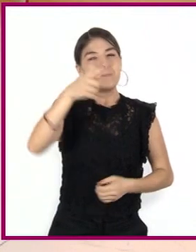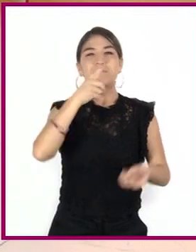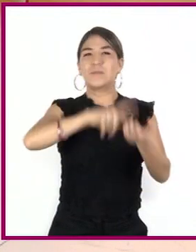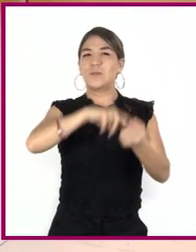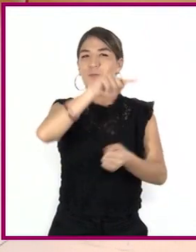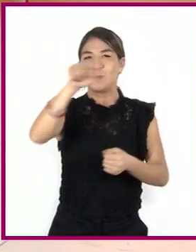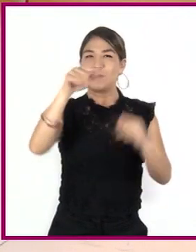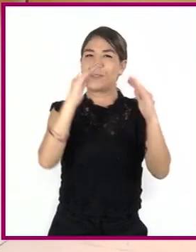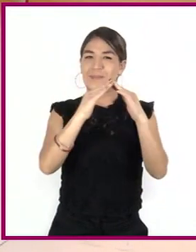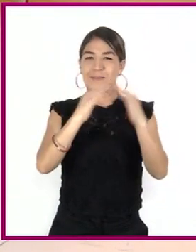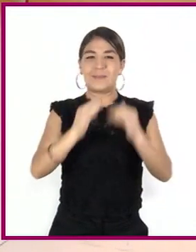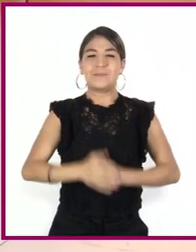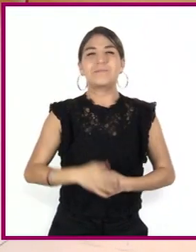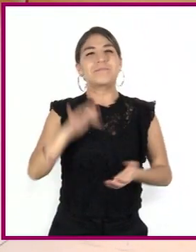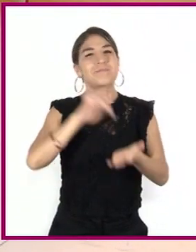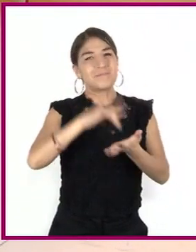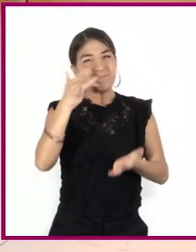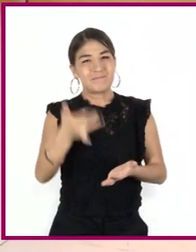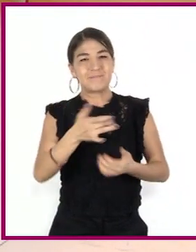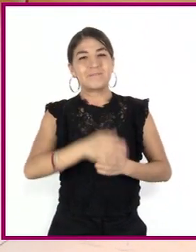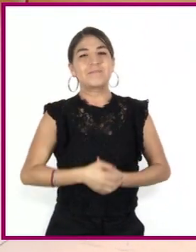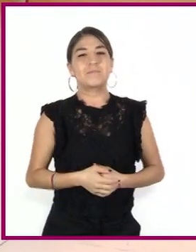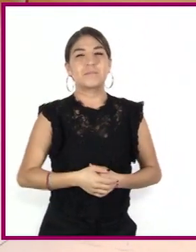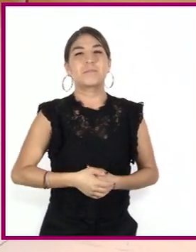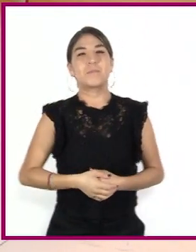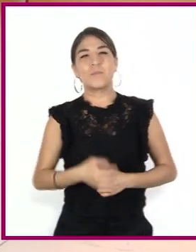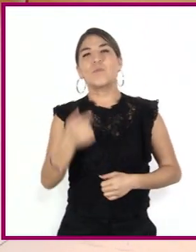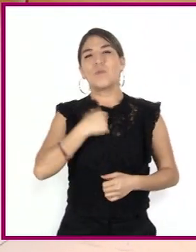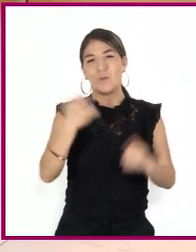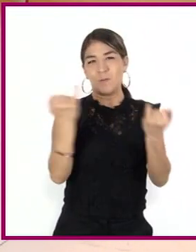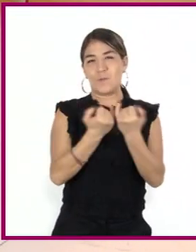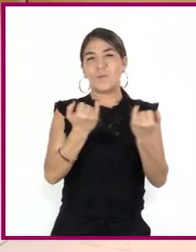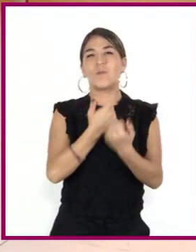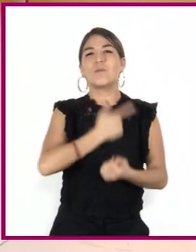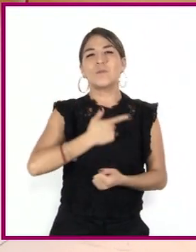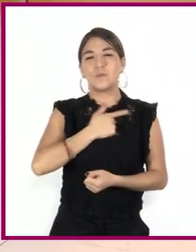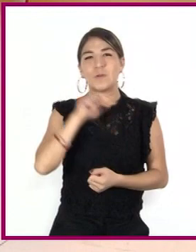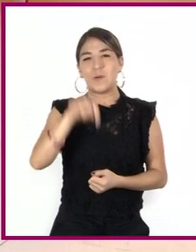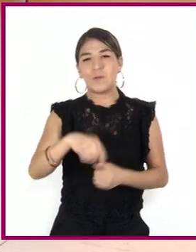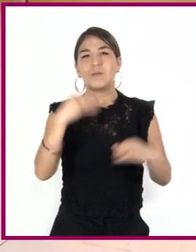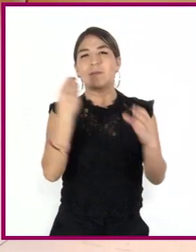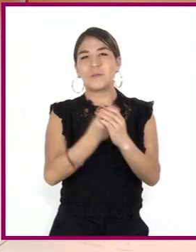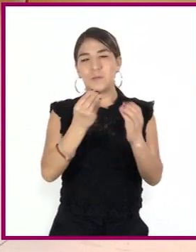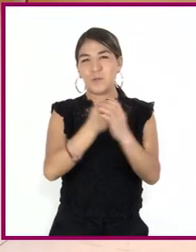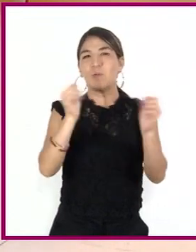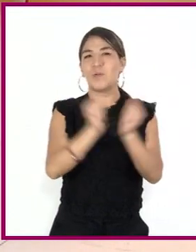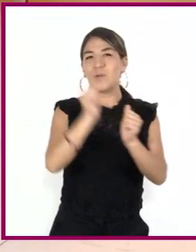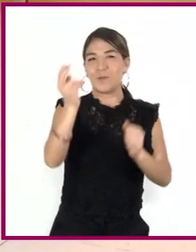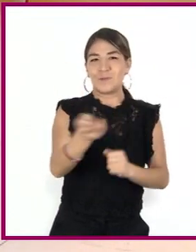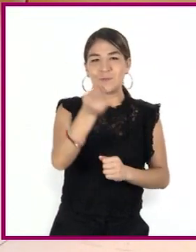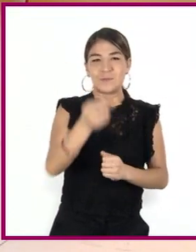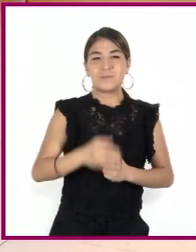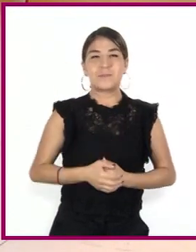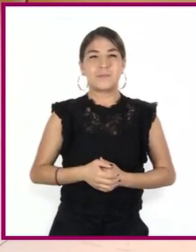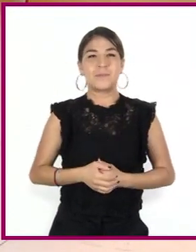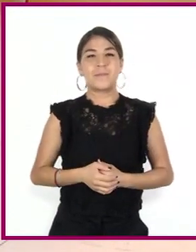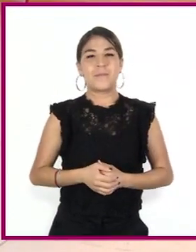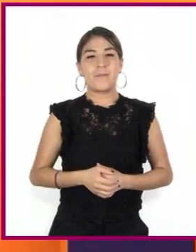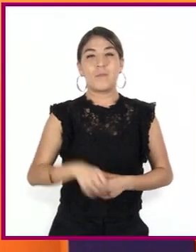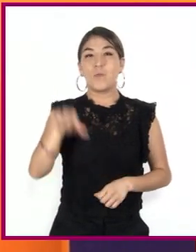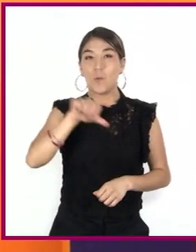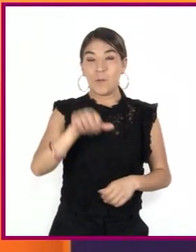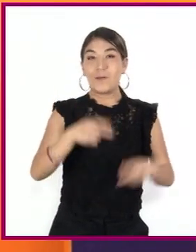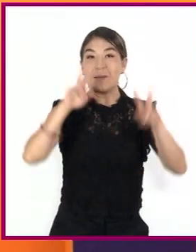casa. Muchas gracias, Enrique. Para mí también es un placer compartir esta sesión con ustedes. Antes de iniciar con el tema de